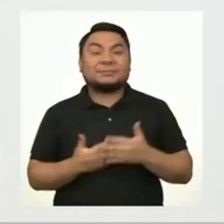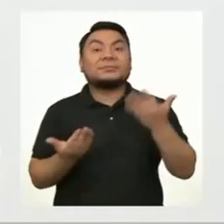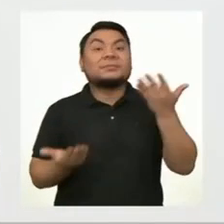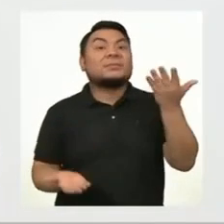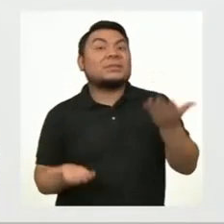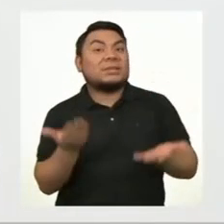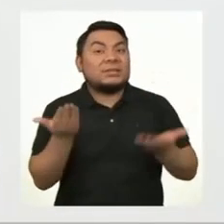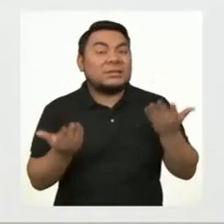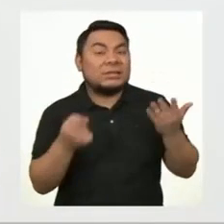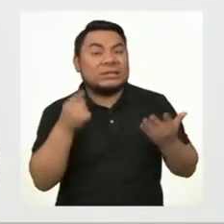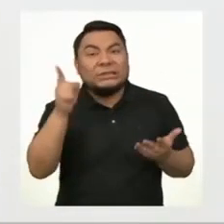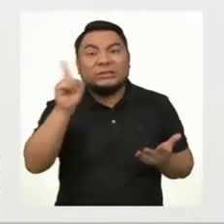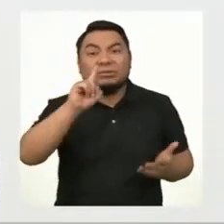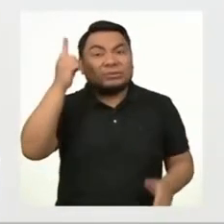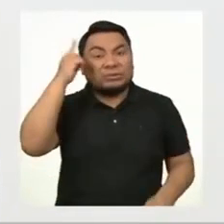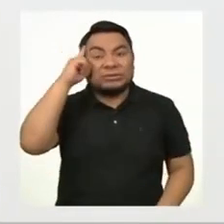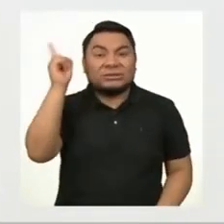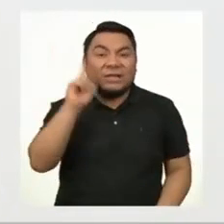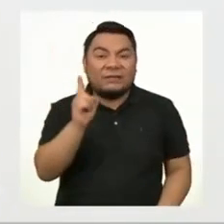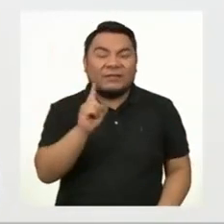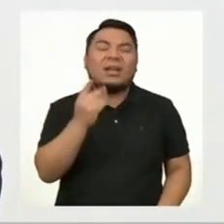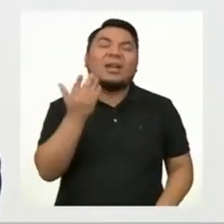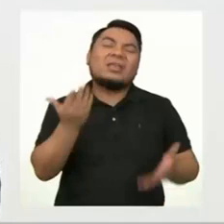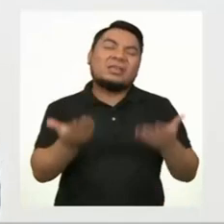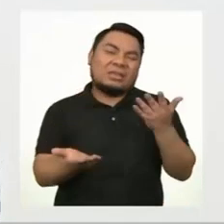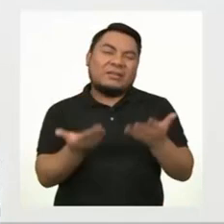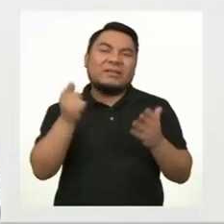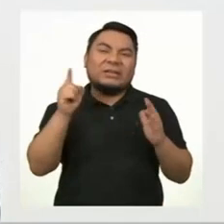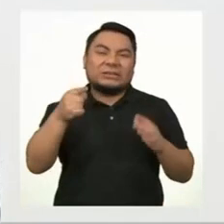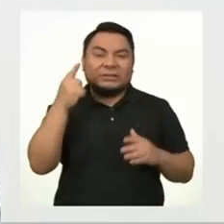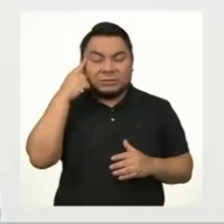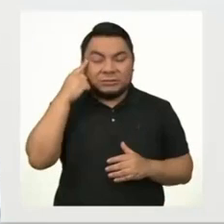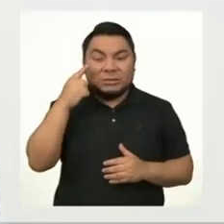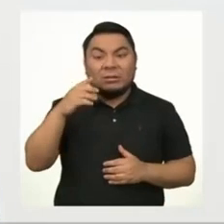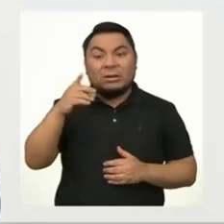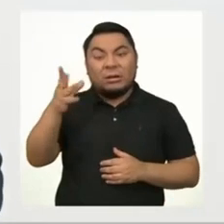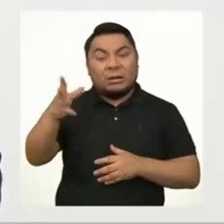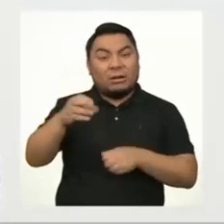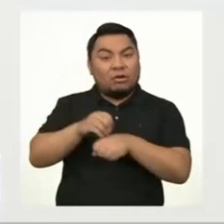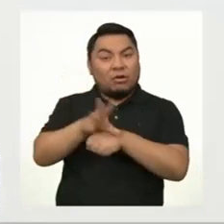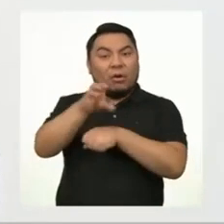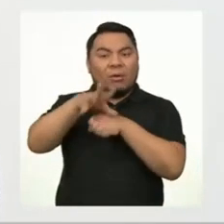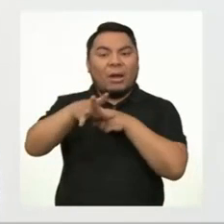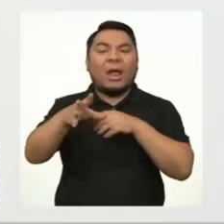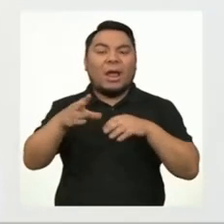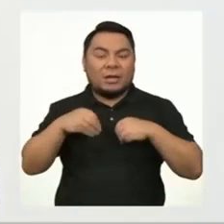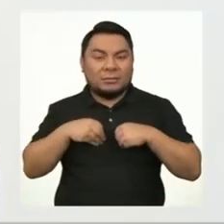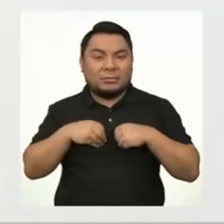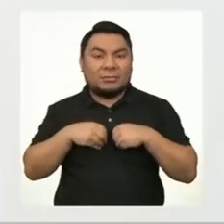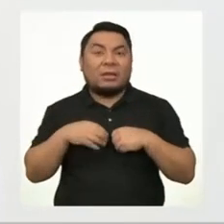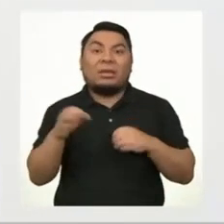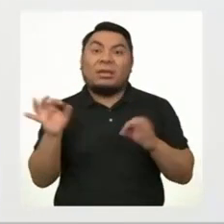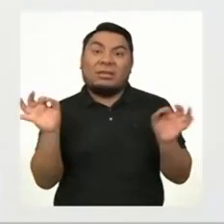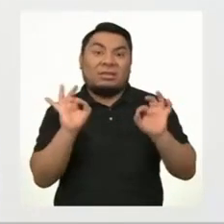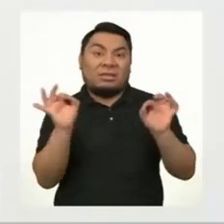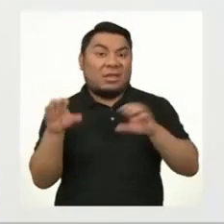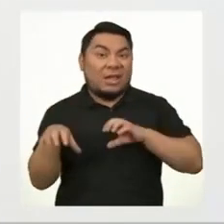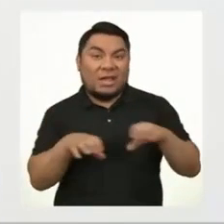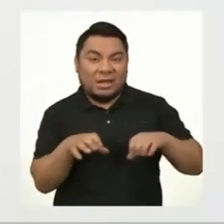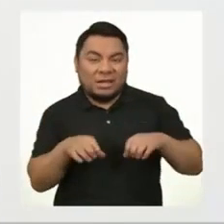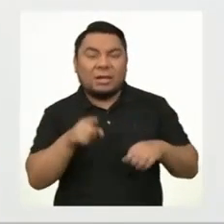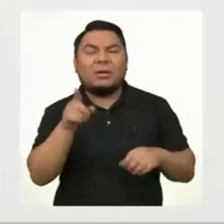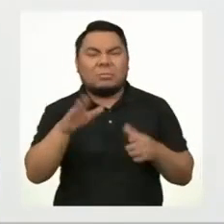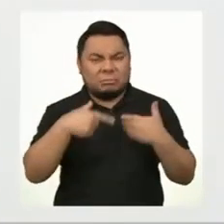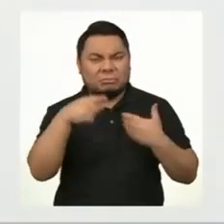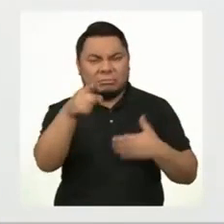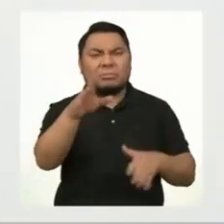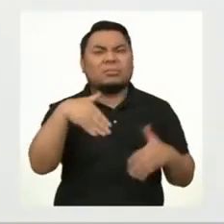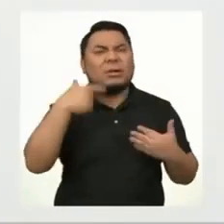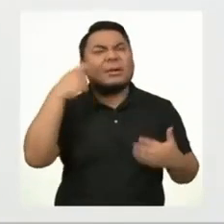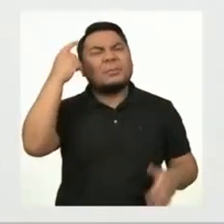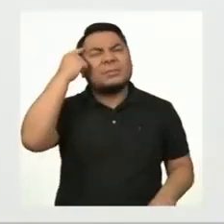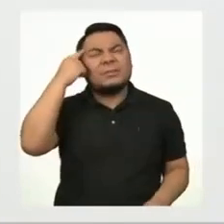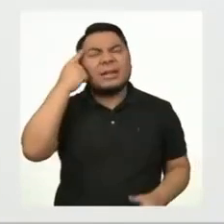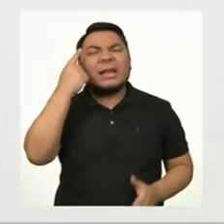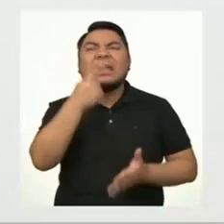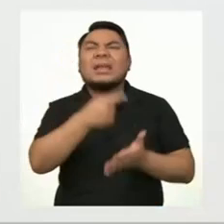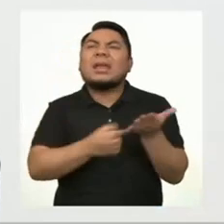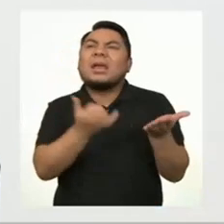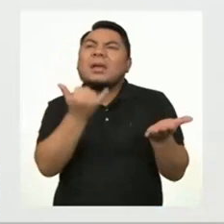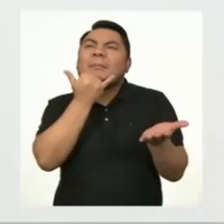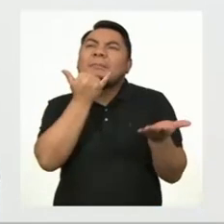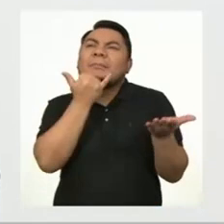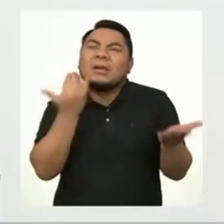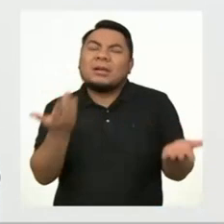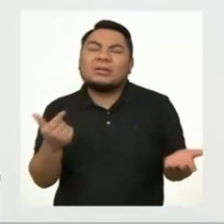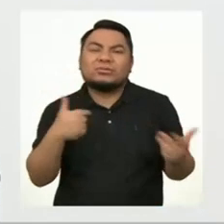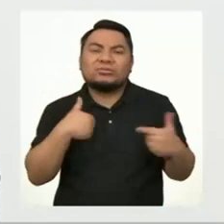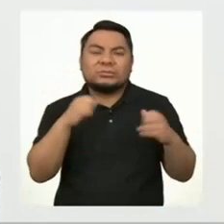Quizás, sin saberlo, aplicaron estos consejos y si no lo hicieron, pueden pensar, ¿qué hubiera pasado